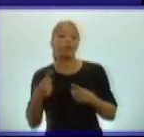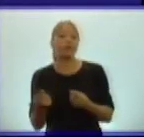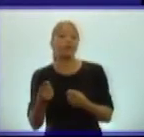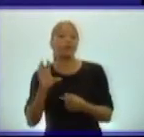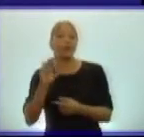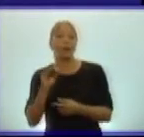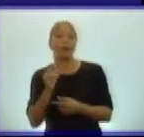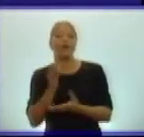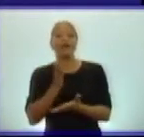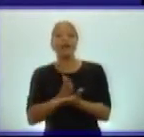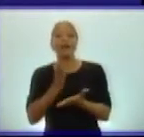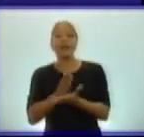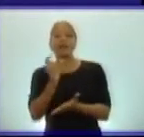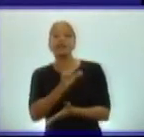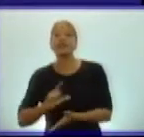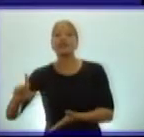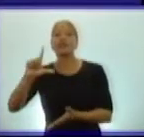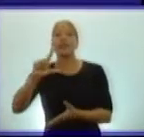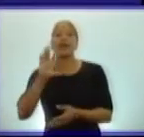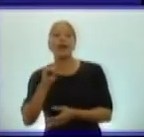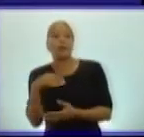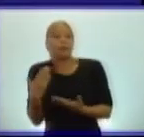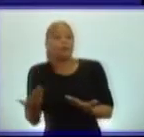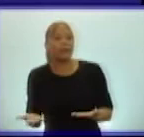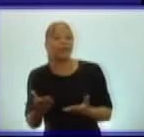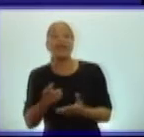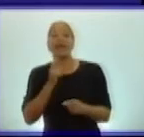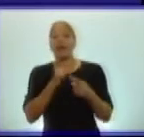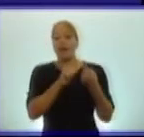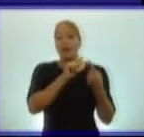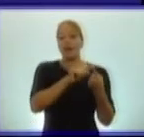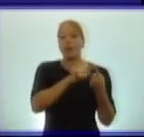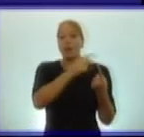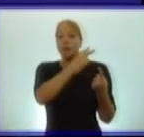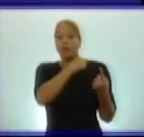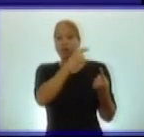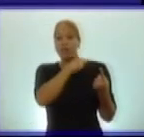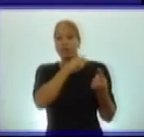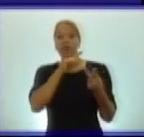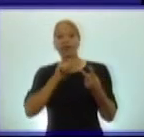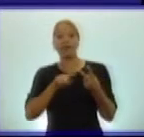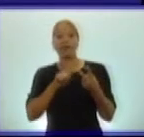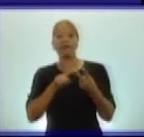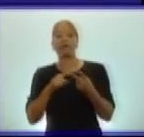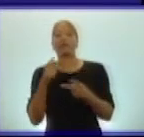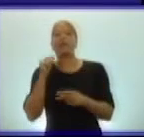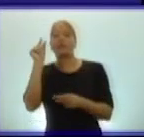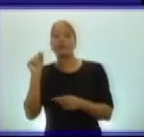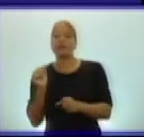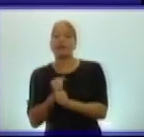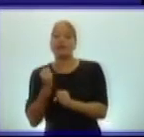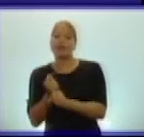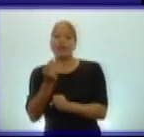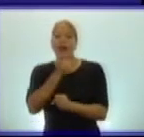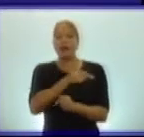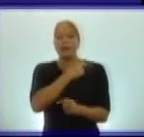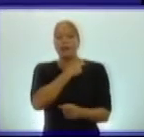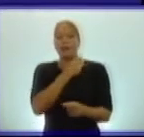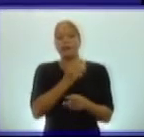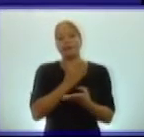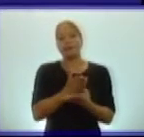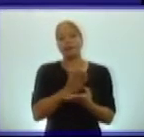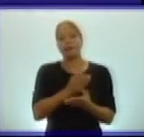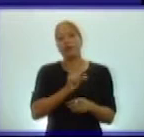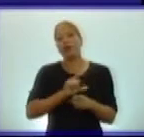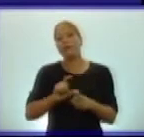sociales, estamos hablando de señores feudales y campesinos dependientes. Les damos unos minutos para que les quede la lógica del surgimiento de las